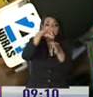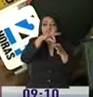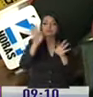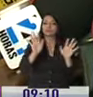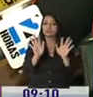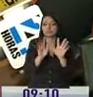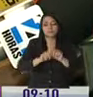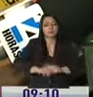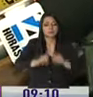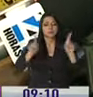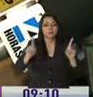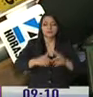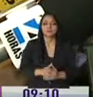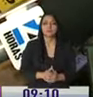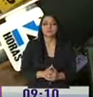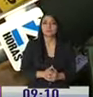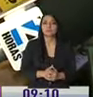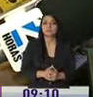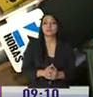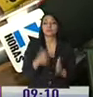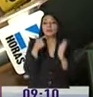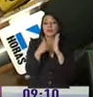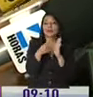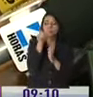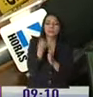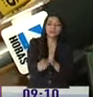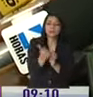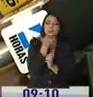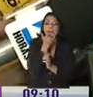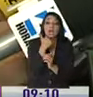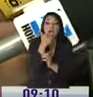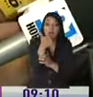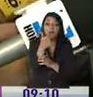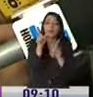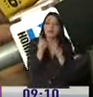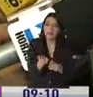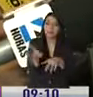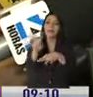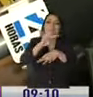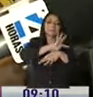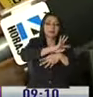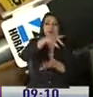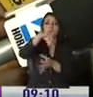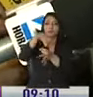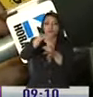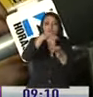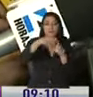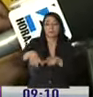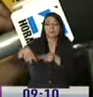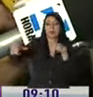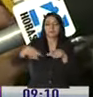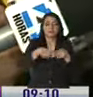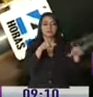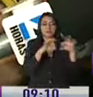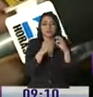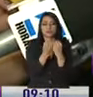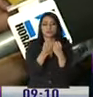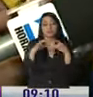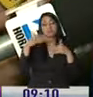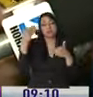Donde dependería de la voluntad de las de los integrantes, de las mayorías, de las fuerzas políticas y no de